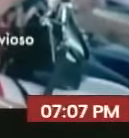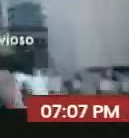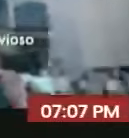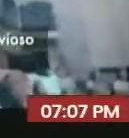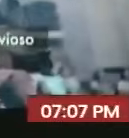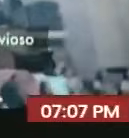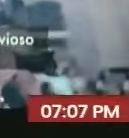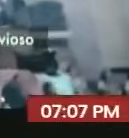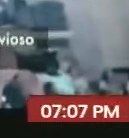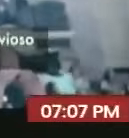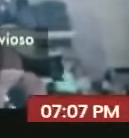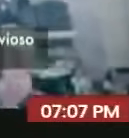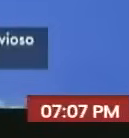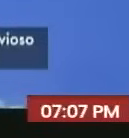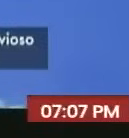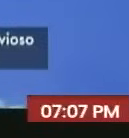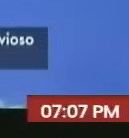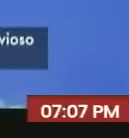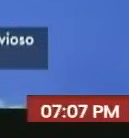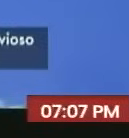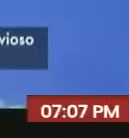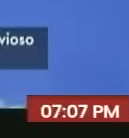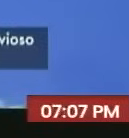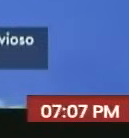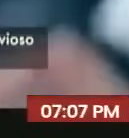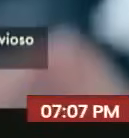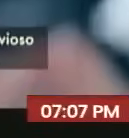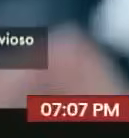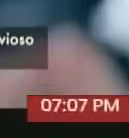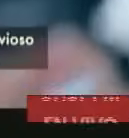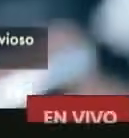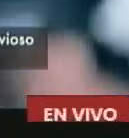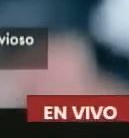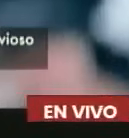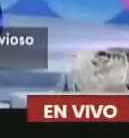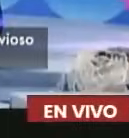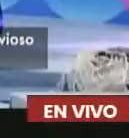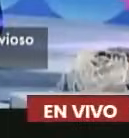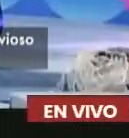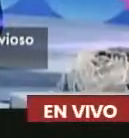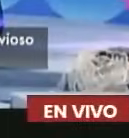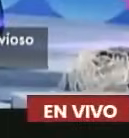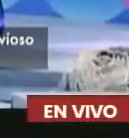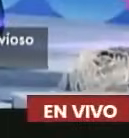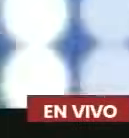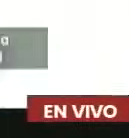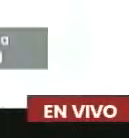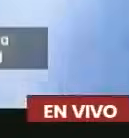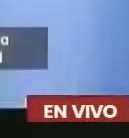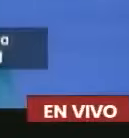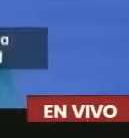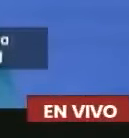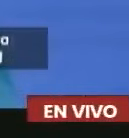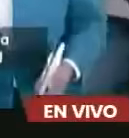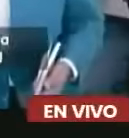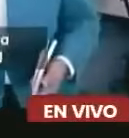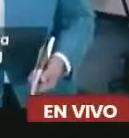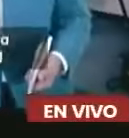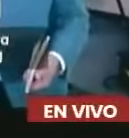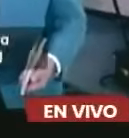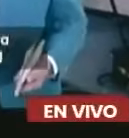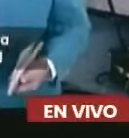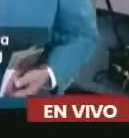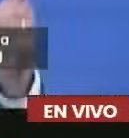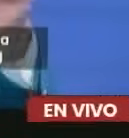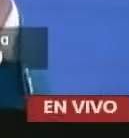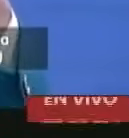manera incongruente. Lo noto nervioso porque sabe que usted violó el acuerdo de Ginebra. Era un llamado a los